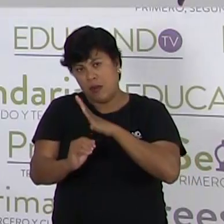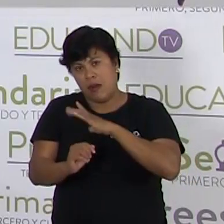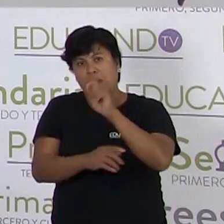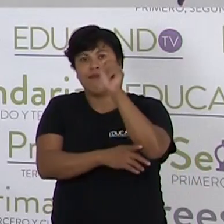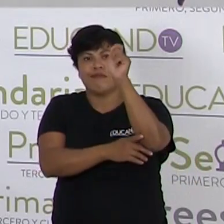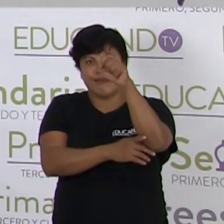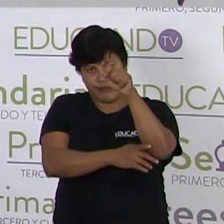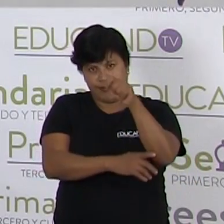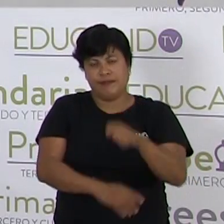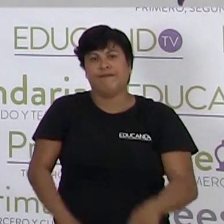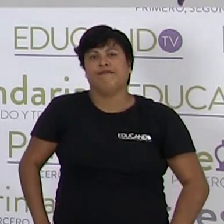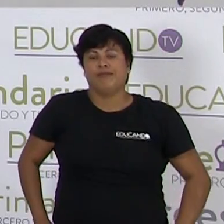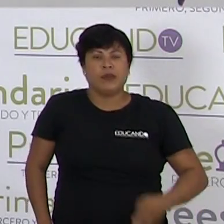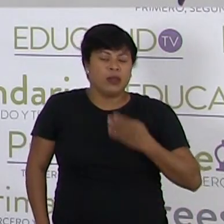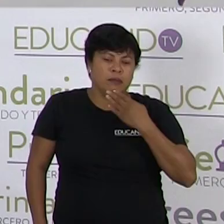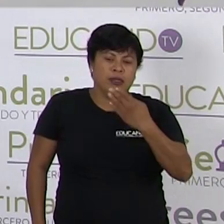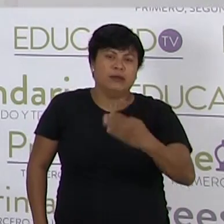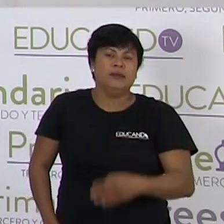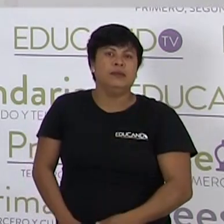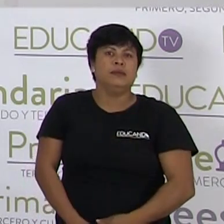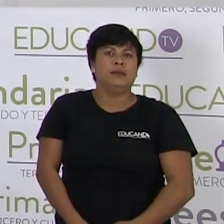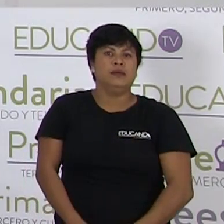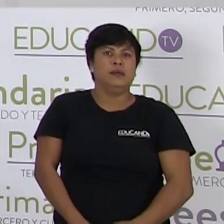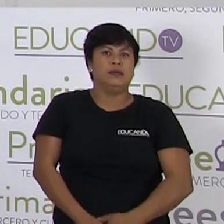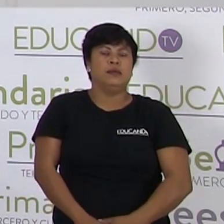acento. Muy bien.